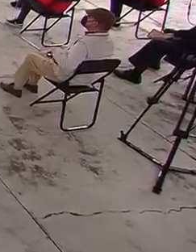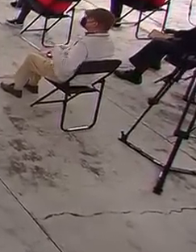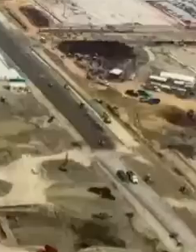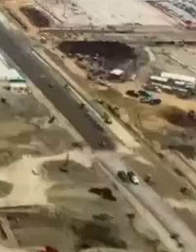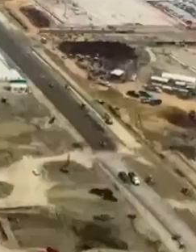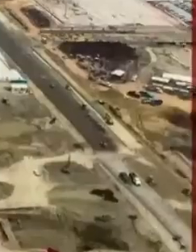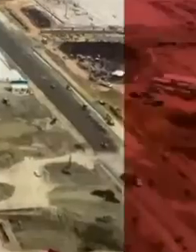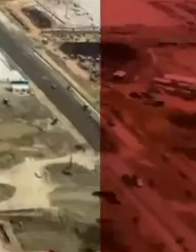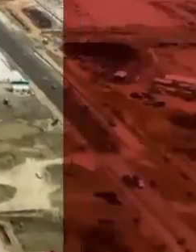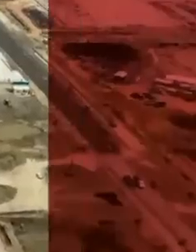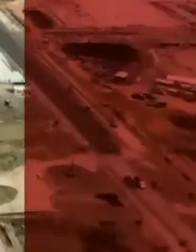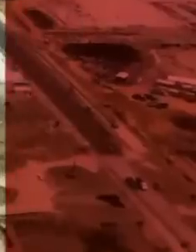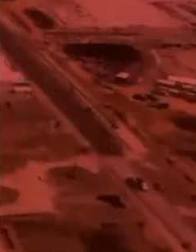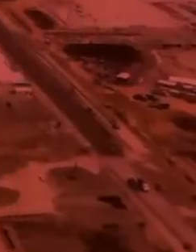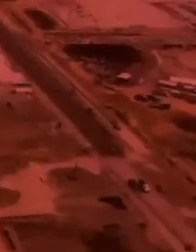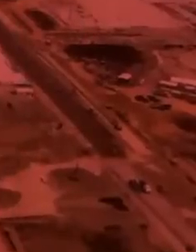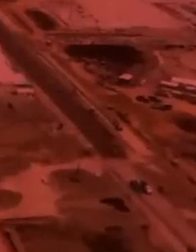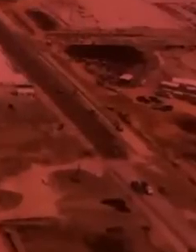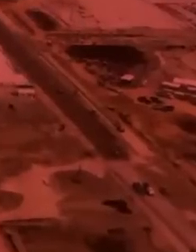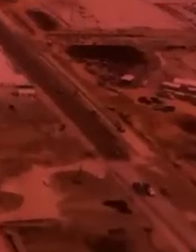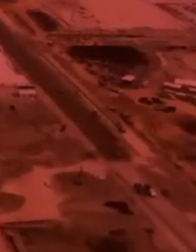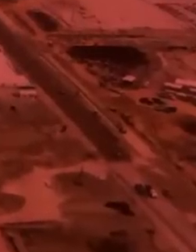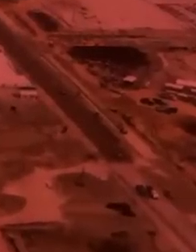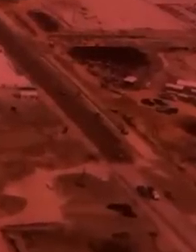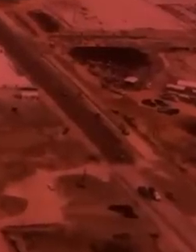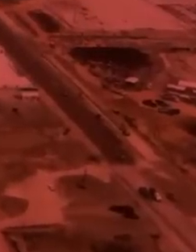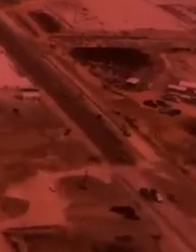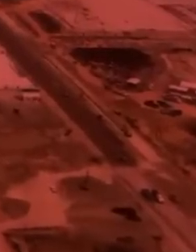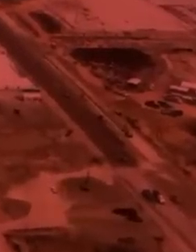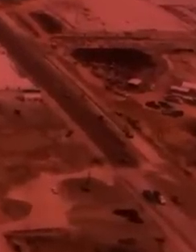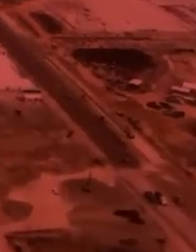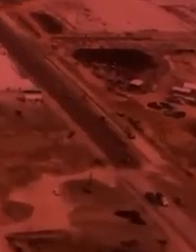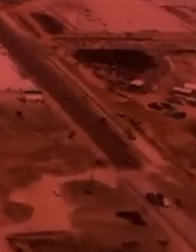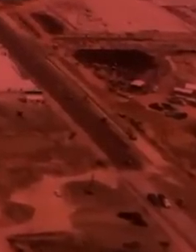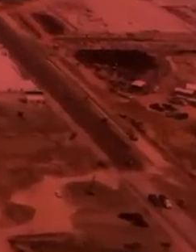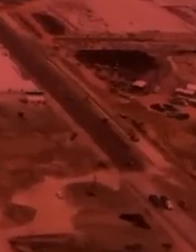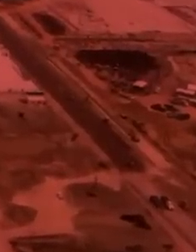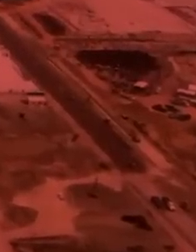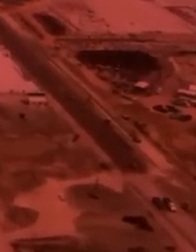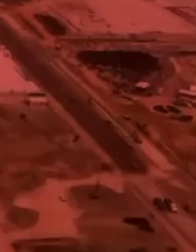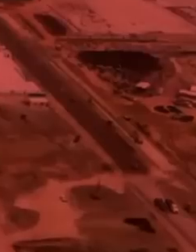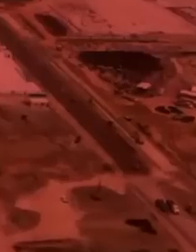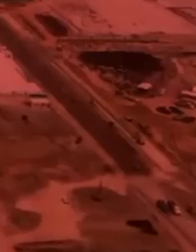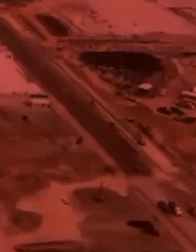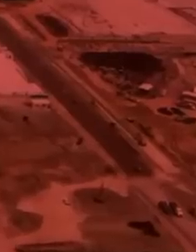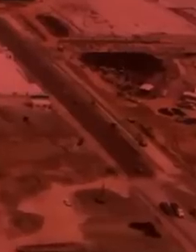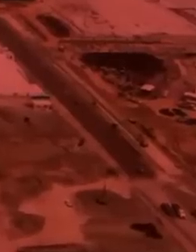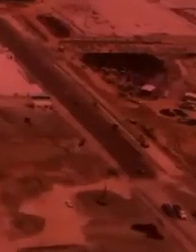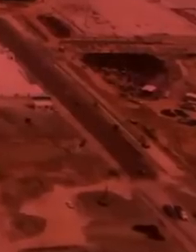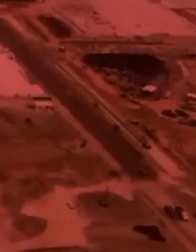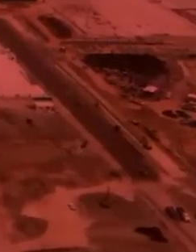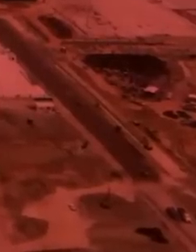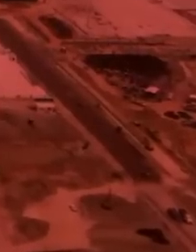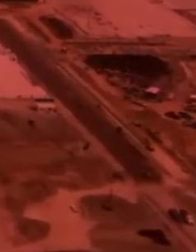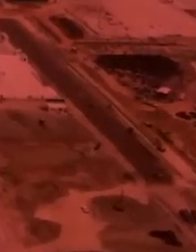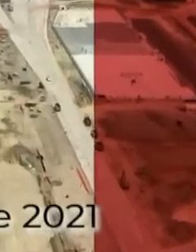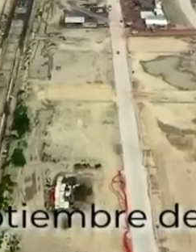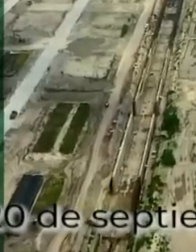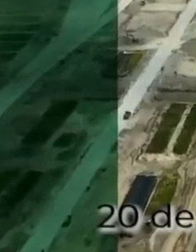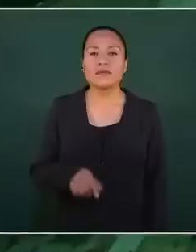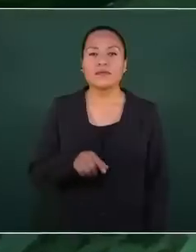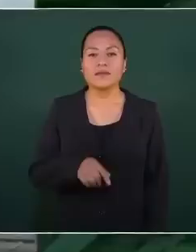Secretaría de la Defensa Nacional informa los avances en la construcción del Aeropuerto Internacional Felipe Ángeles al 20 de septiembre de